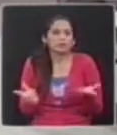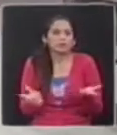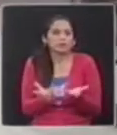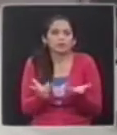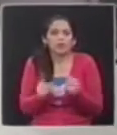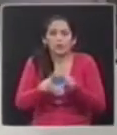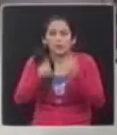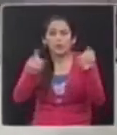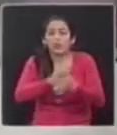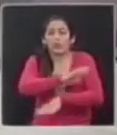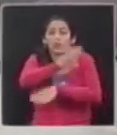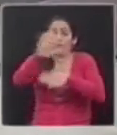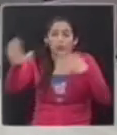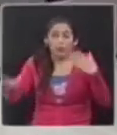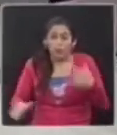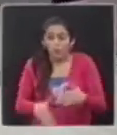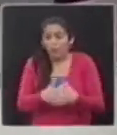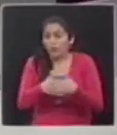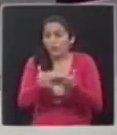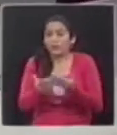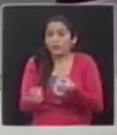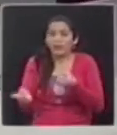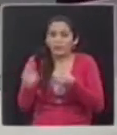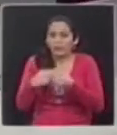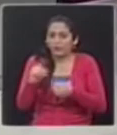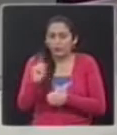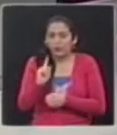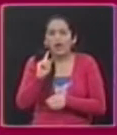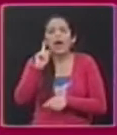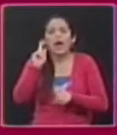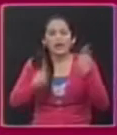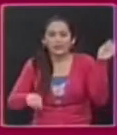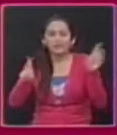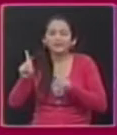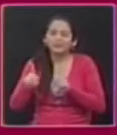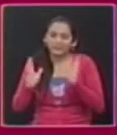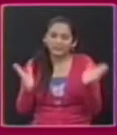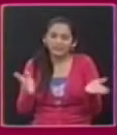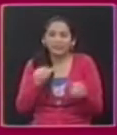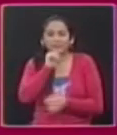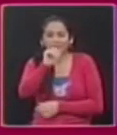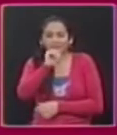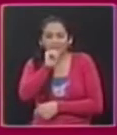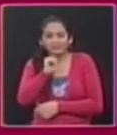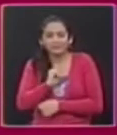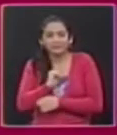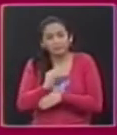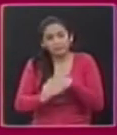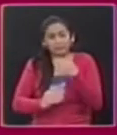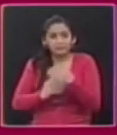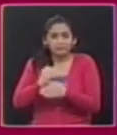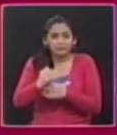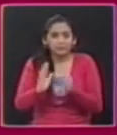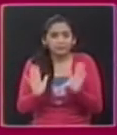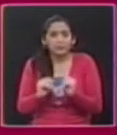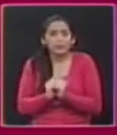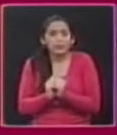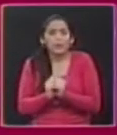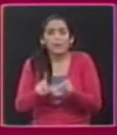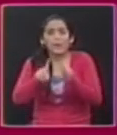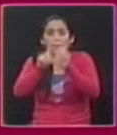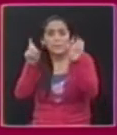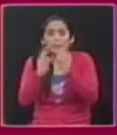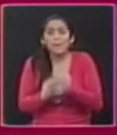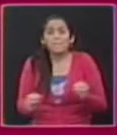las empresas estén dentro de este concepto, pero poco a poco van migrando. Muchas empresas que no han estado en